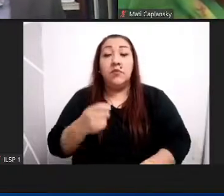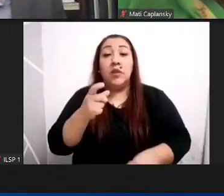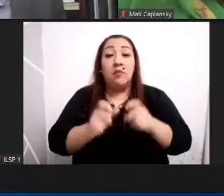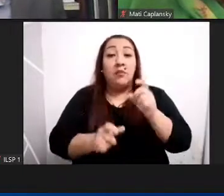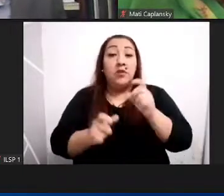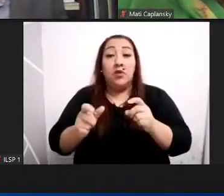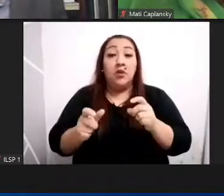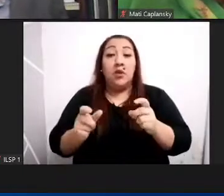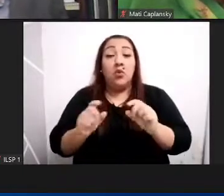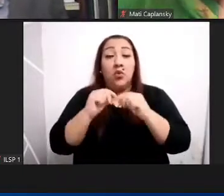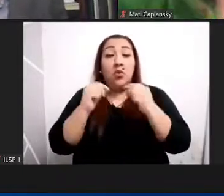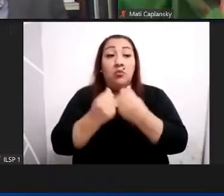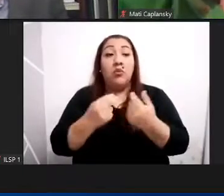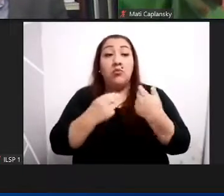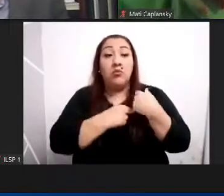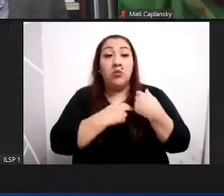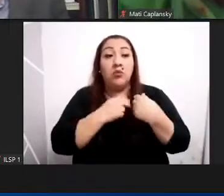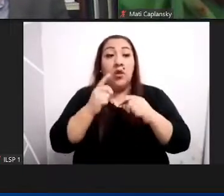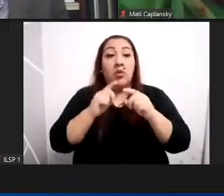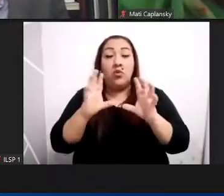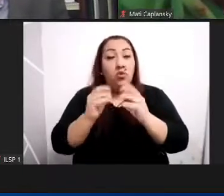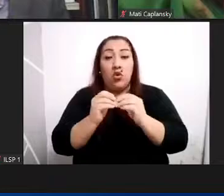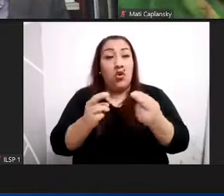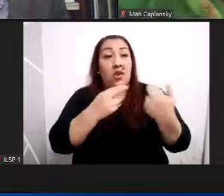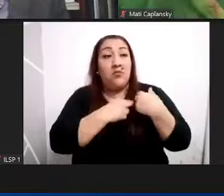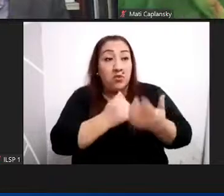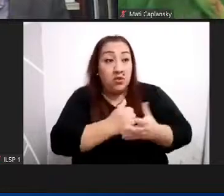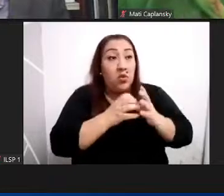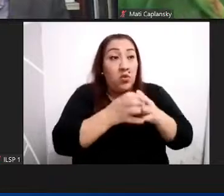hiperrepresentados y otros infrarrepresentados, ¿no?